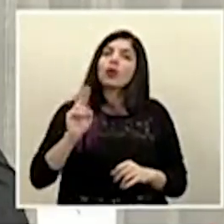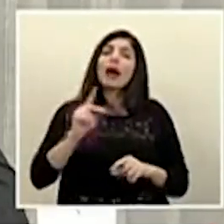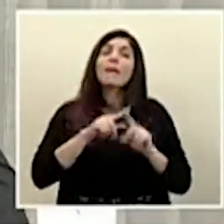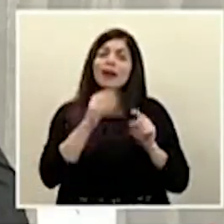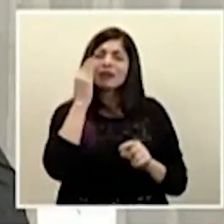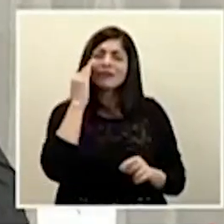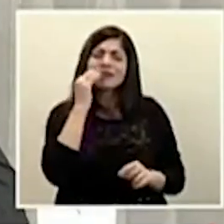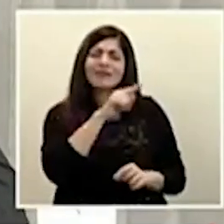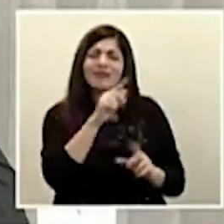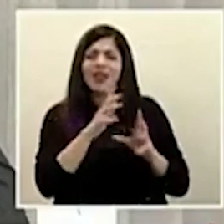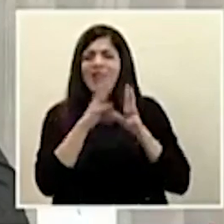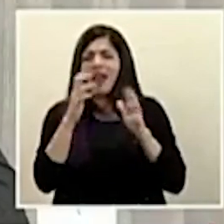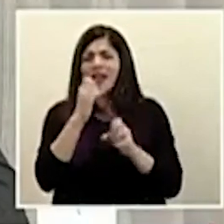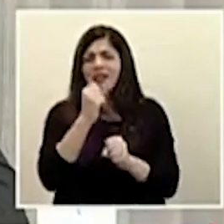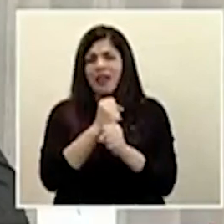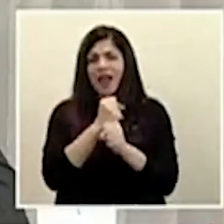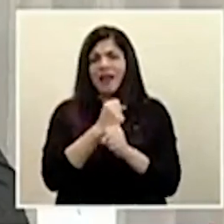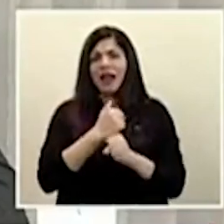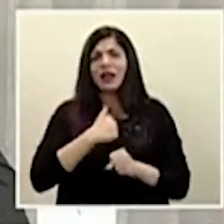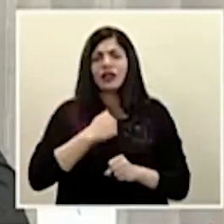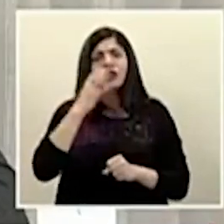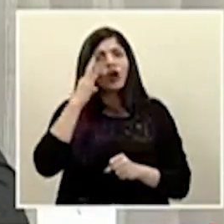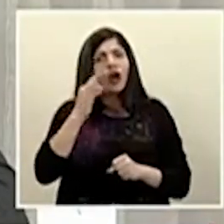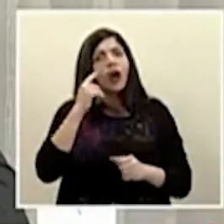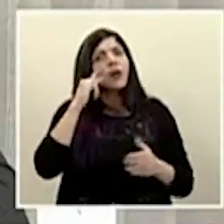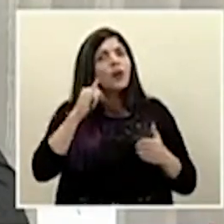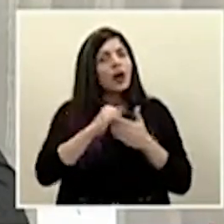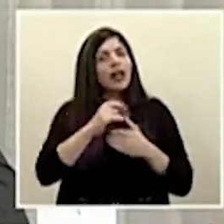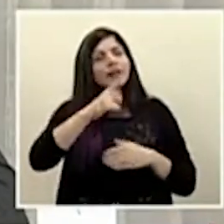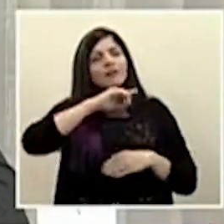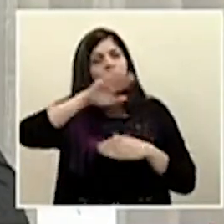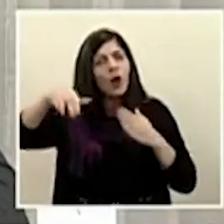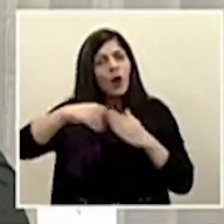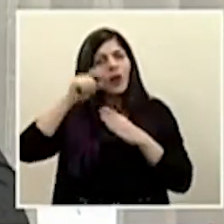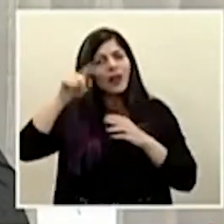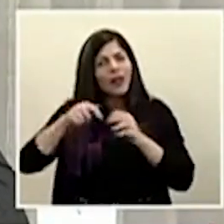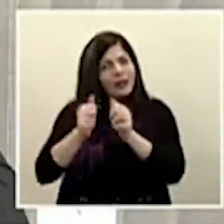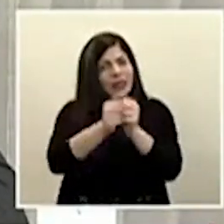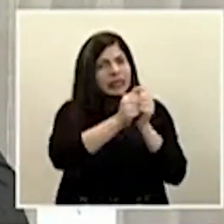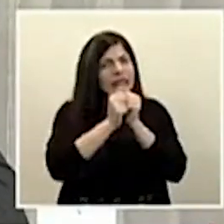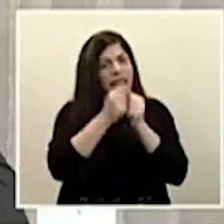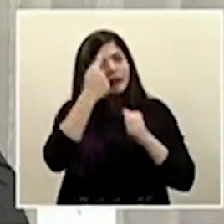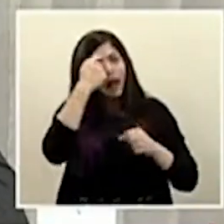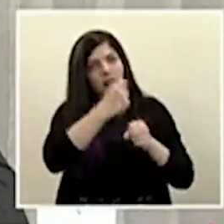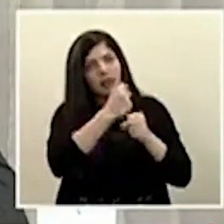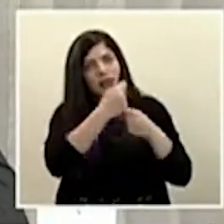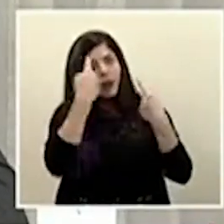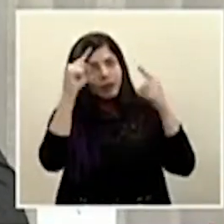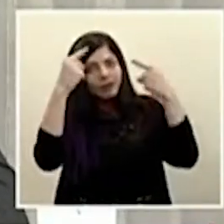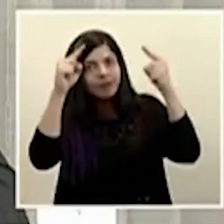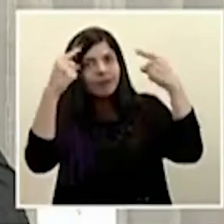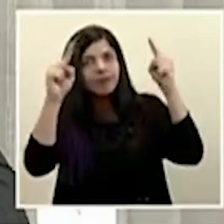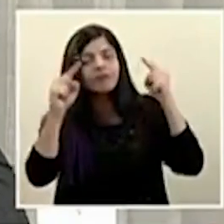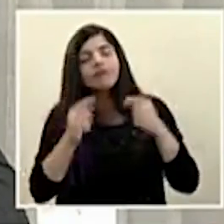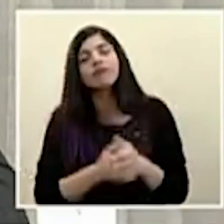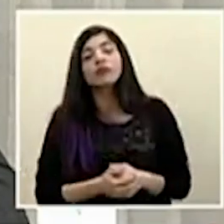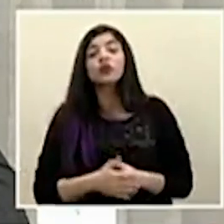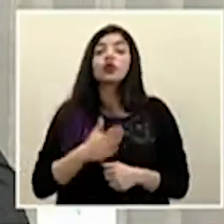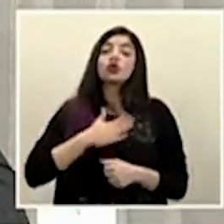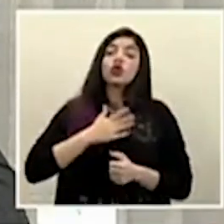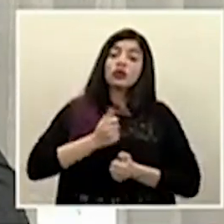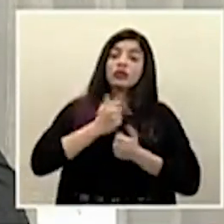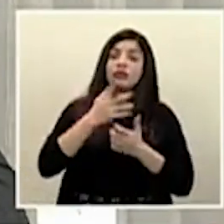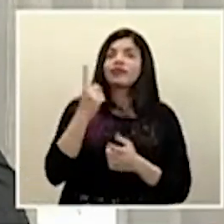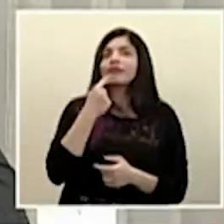gran trabajo y eso es lo que creo yo y llamo a que nos mantengamos unidos para que saquemos ese trabajo. Y yo lo que manifiesto